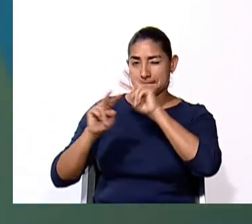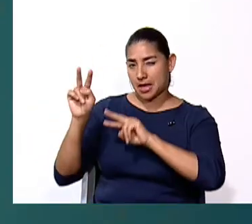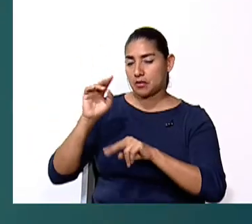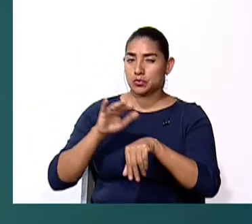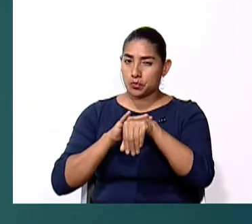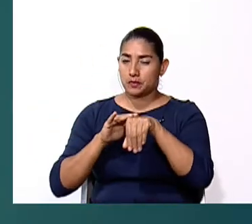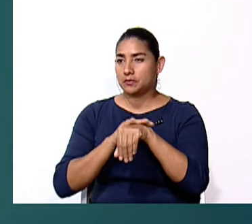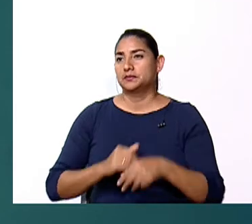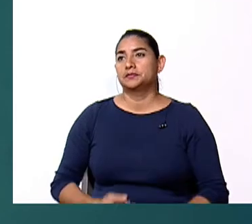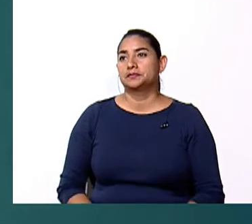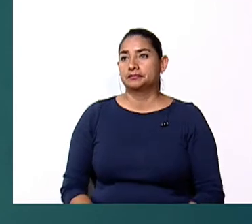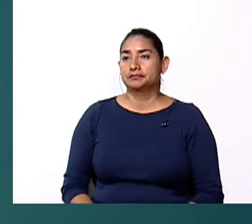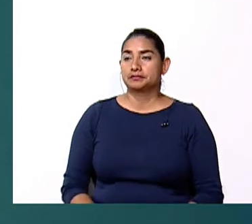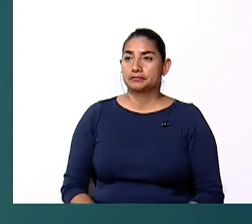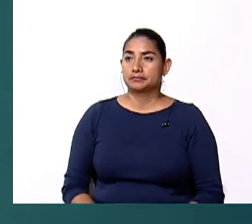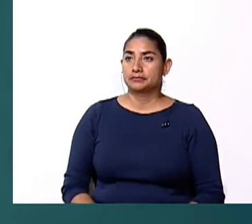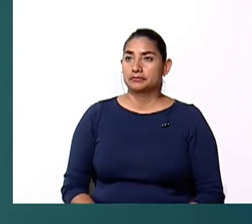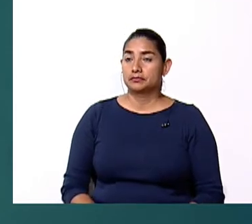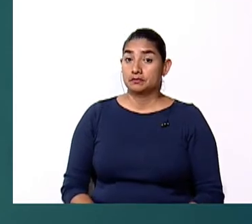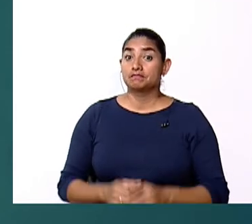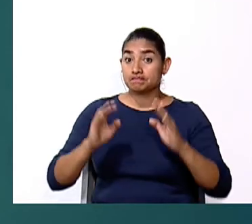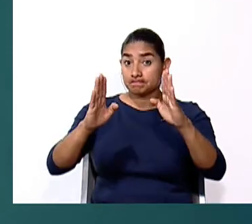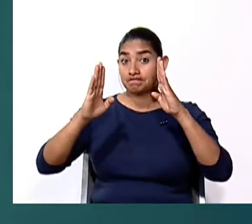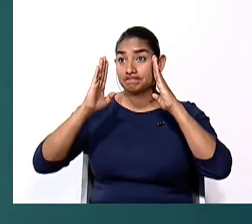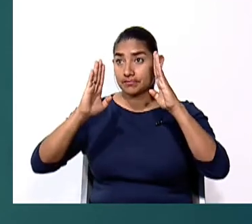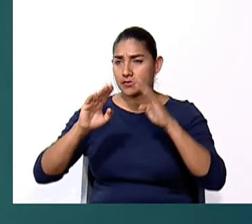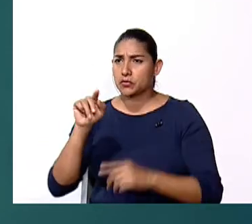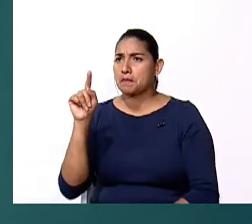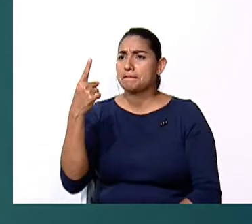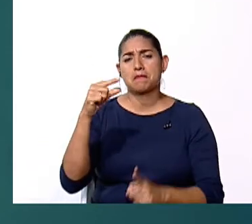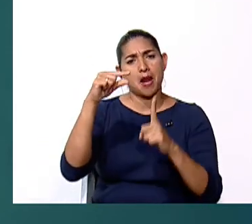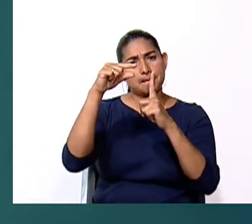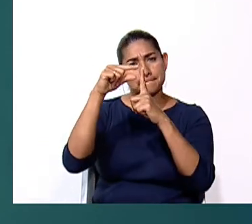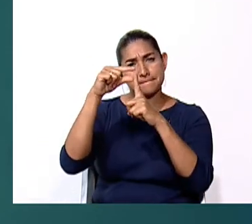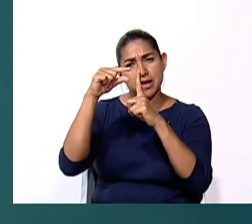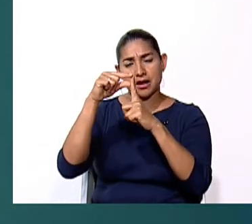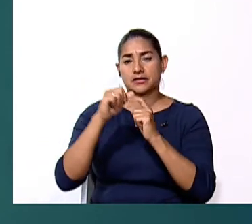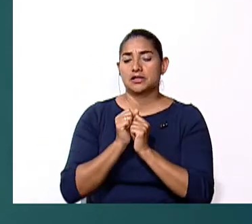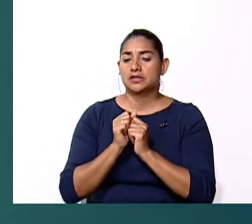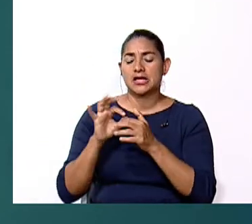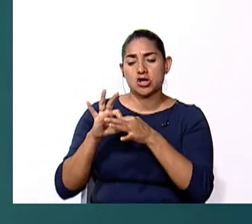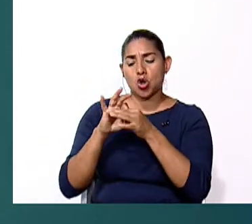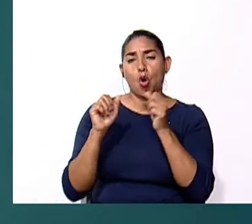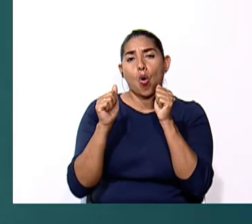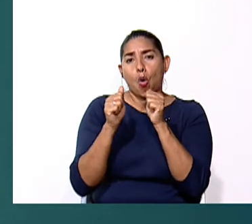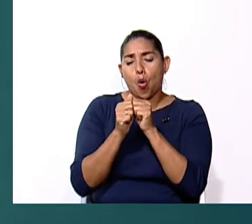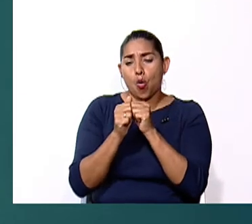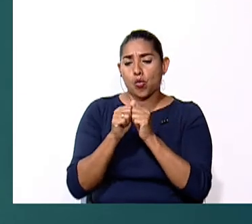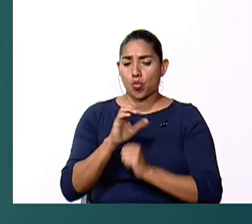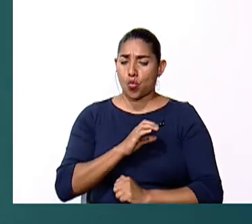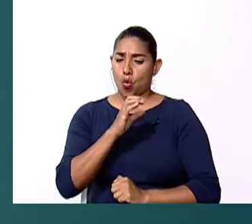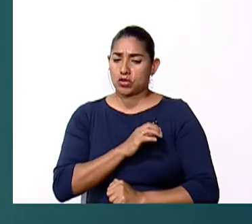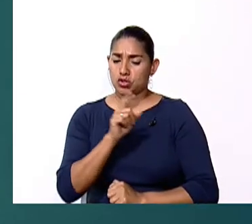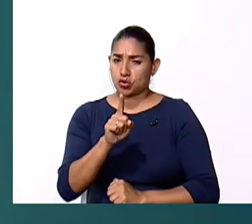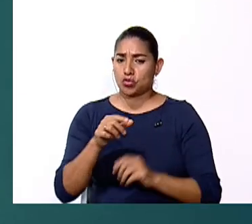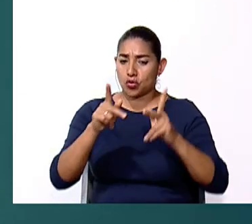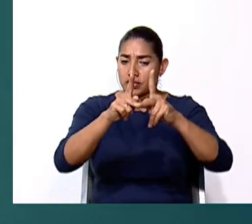y también tenemos a Juan Vázquez de Coronado en 1564,